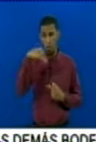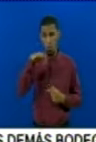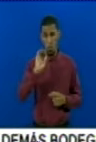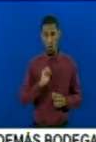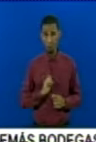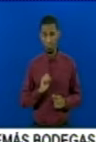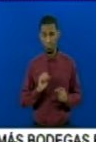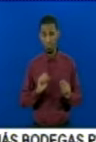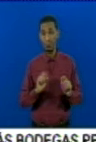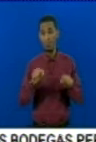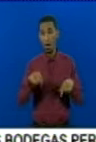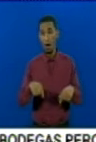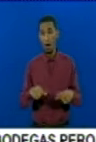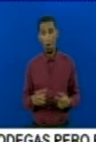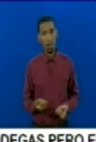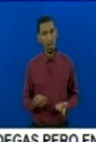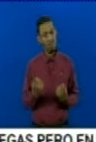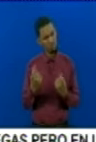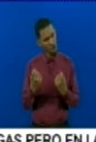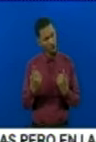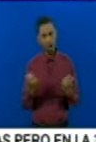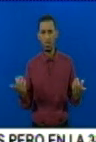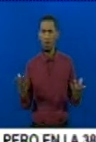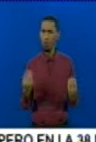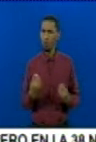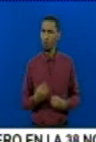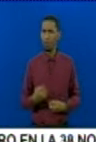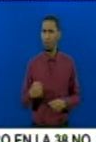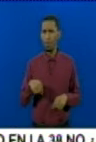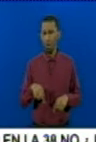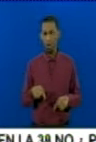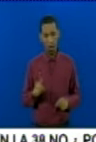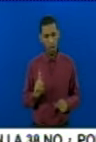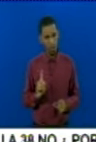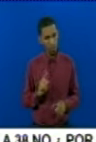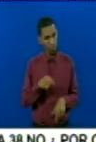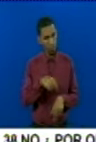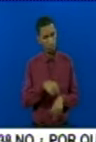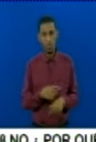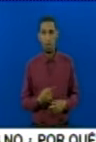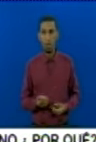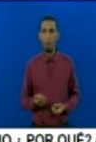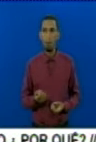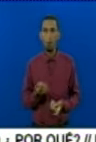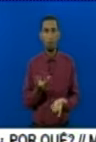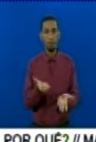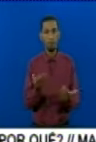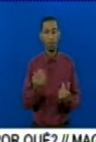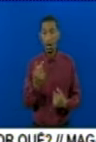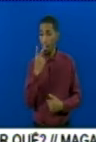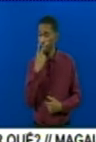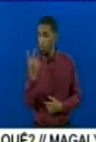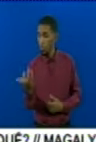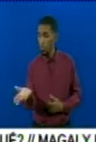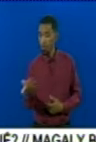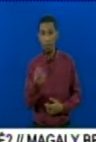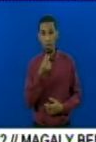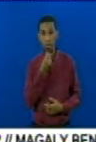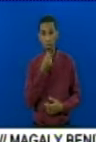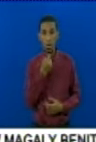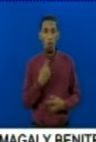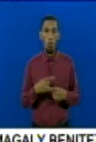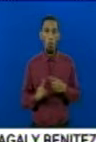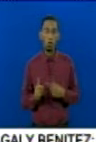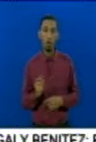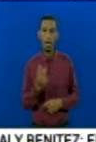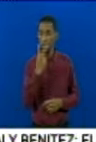está del todo terminada, pero hay un despertar y sí va a haber una atención en este sector. También tenemos los SAF, los sistemas de atención